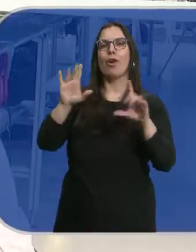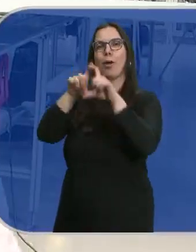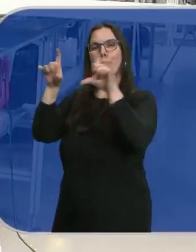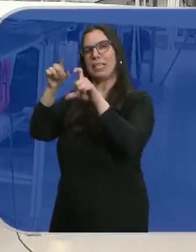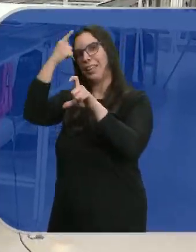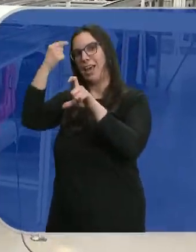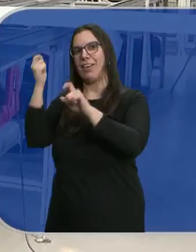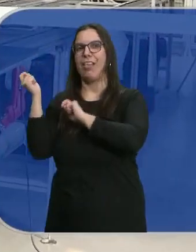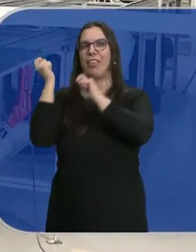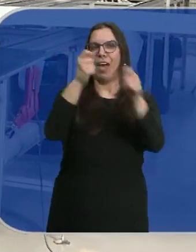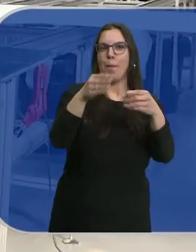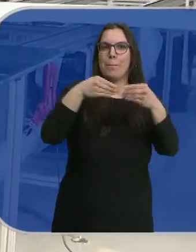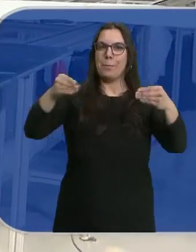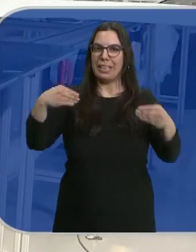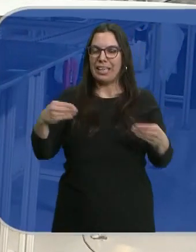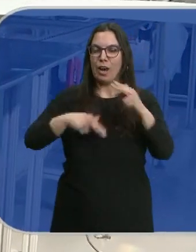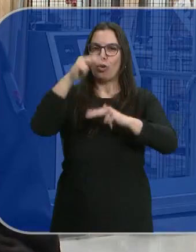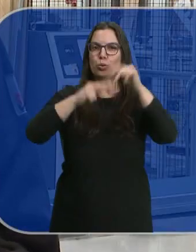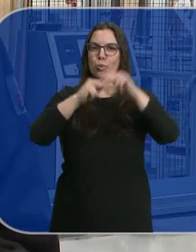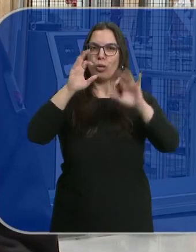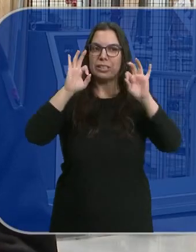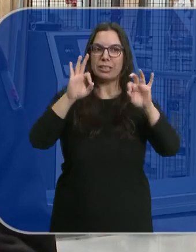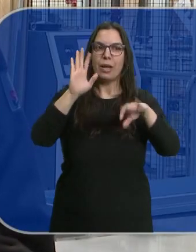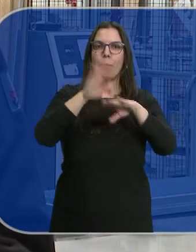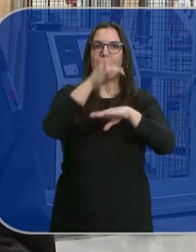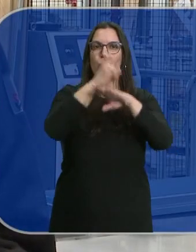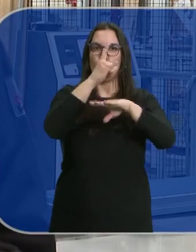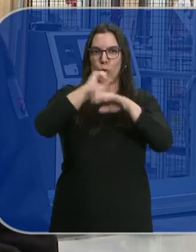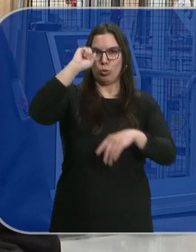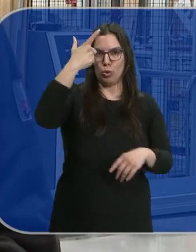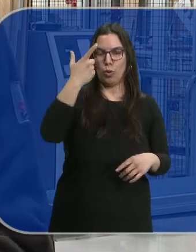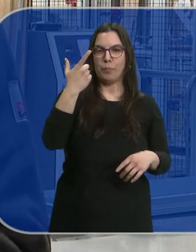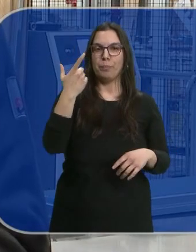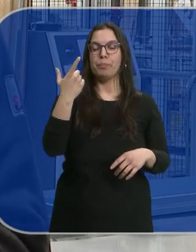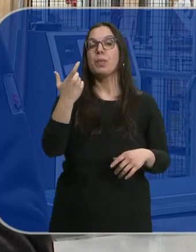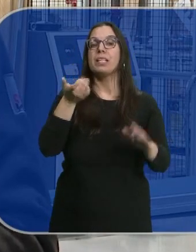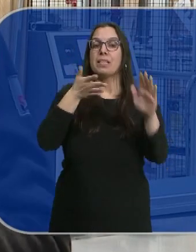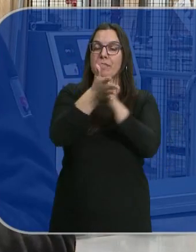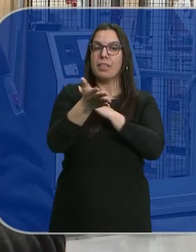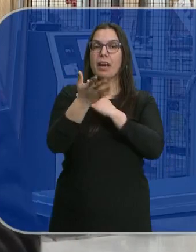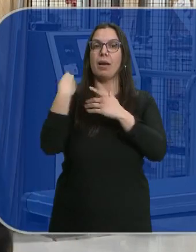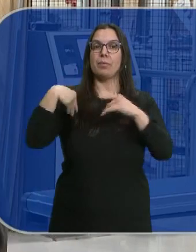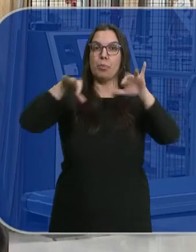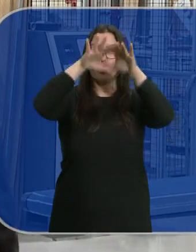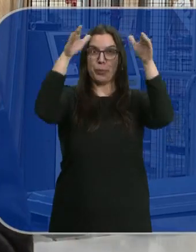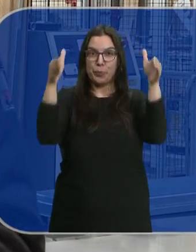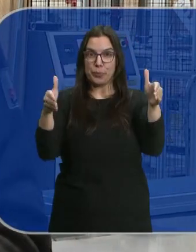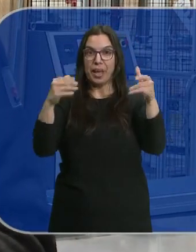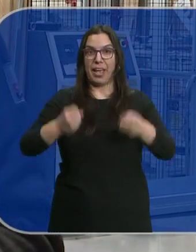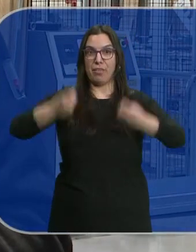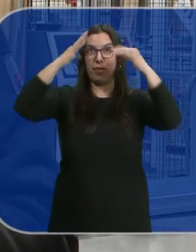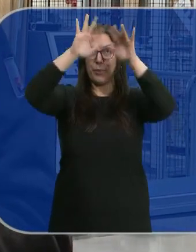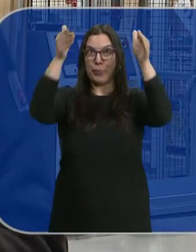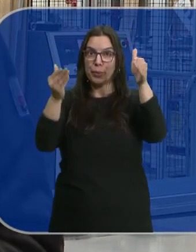vidrio fotovoltaico. Es el único material de construcción que tiene propiedades activas, es decir, se integra en la envolvente del